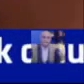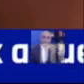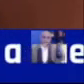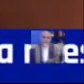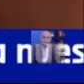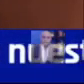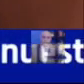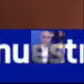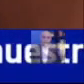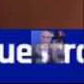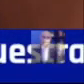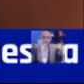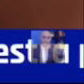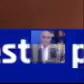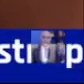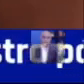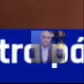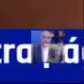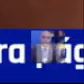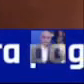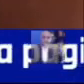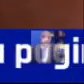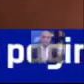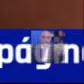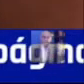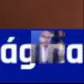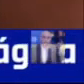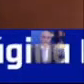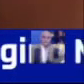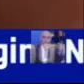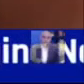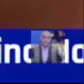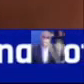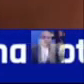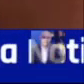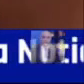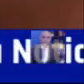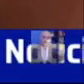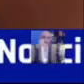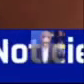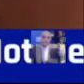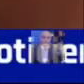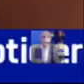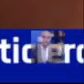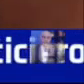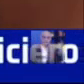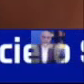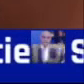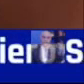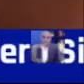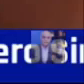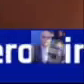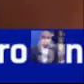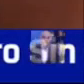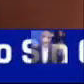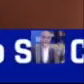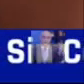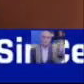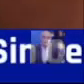combatiendo la pandemia con los pocos recursos que había disponibles en el país para afectar a